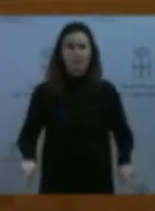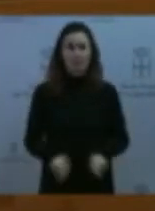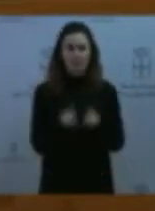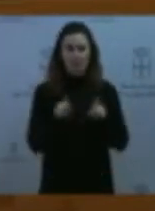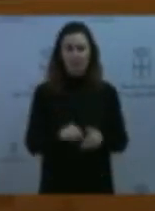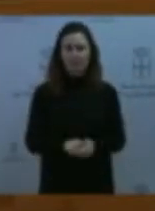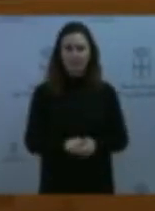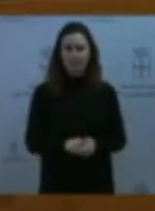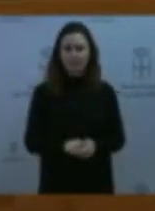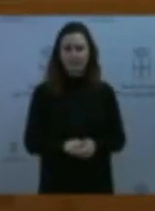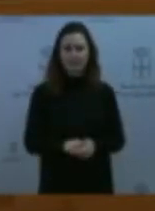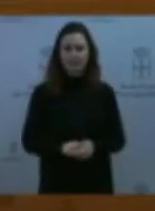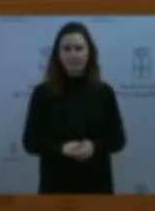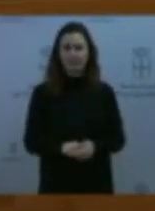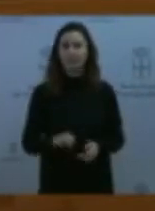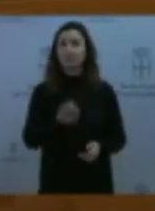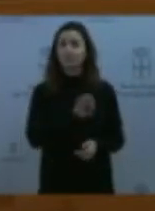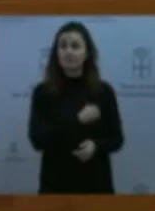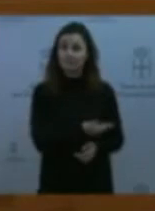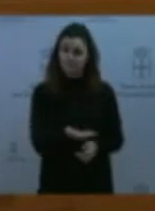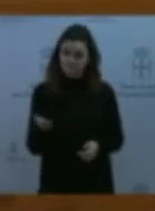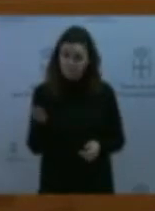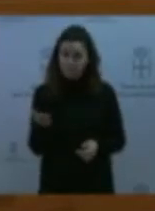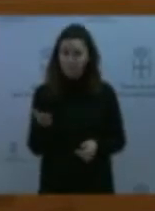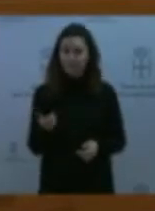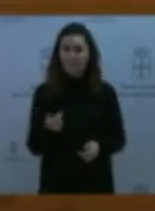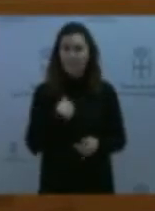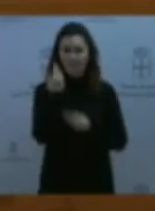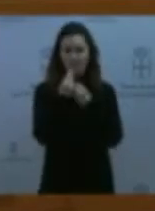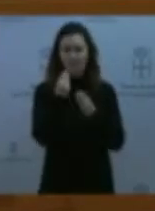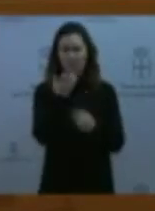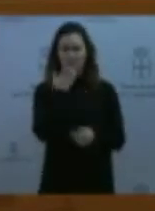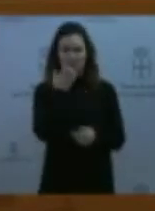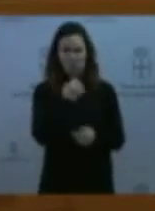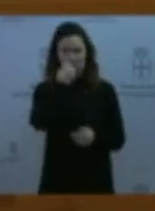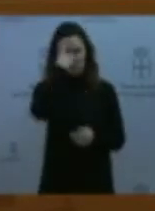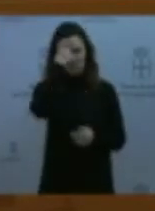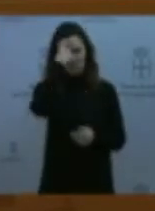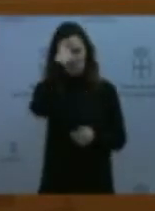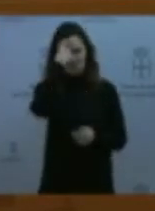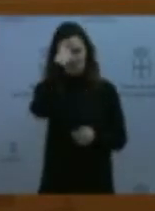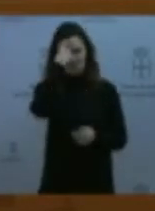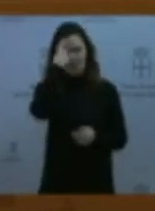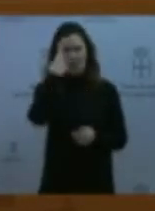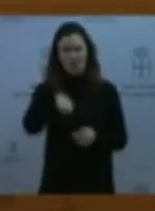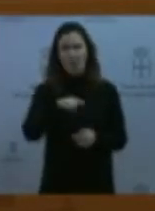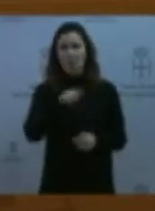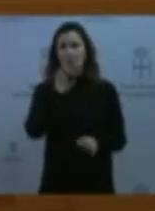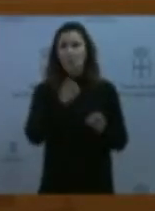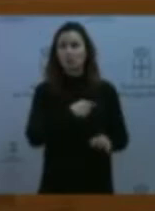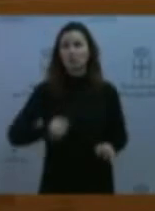señorías, creo, si no me falla la memoria, que Podemos no votó en contra de esa ley. Podemos se abstuvo, que no es lo